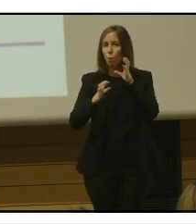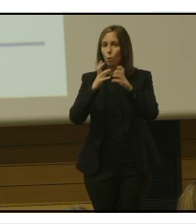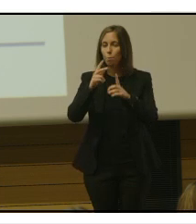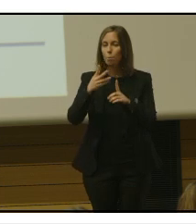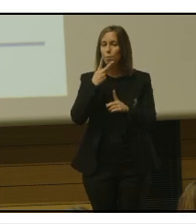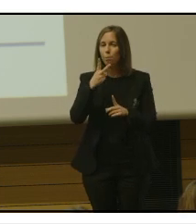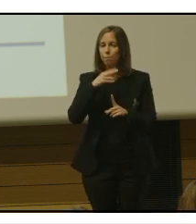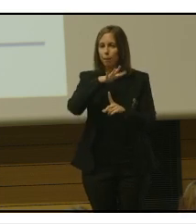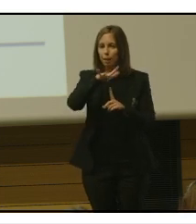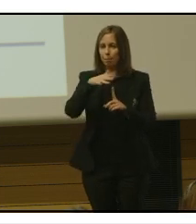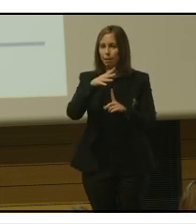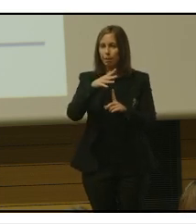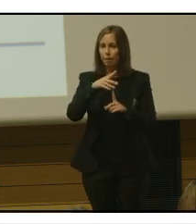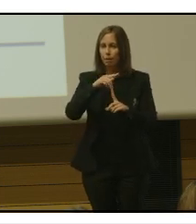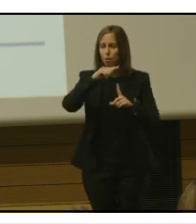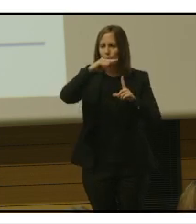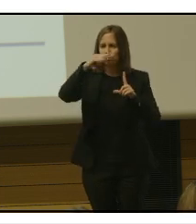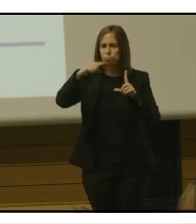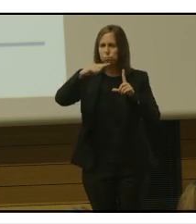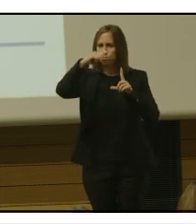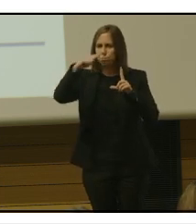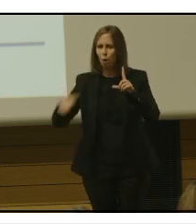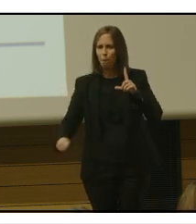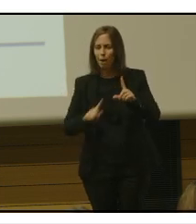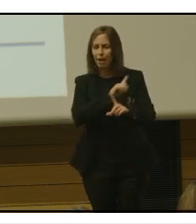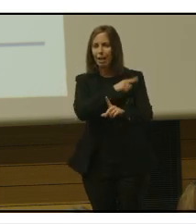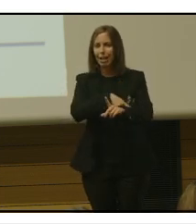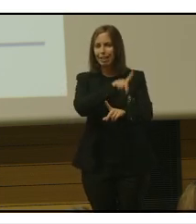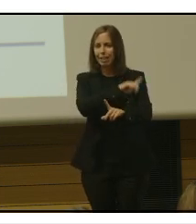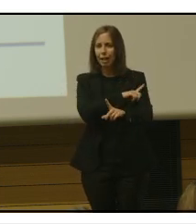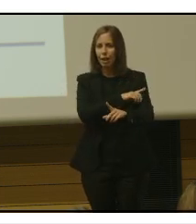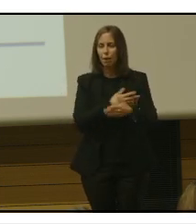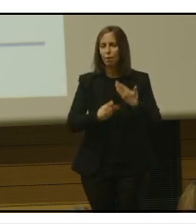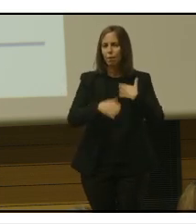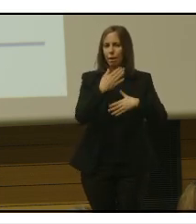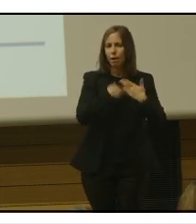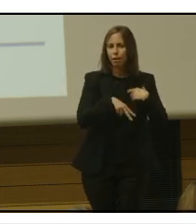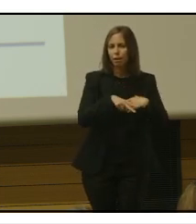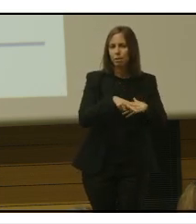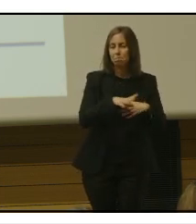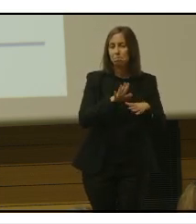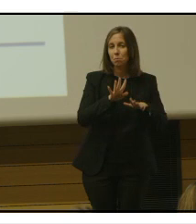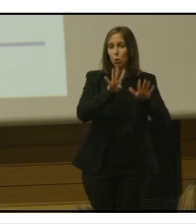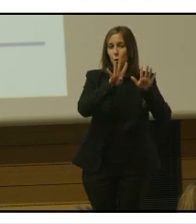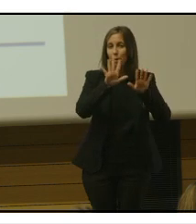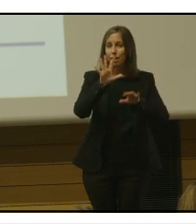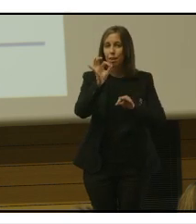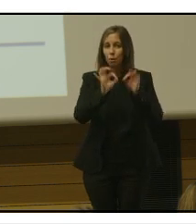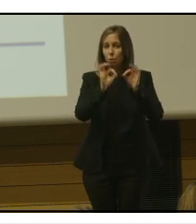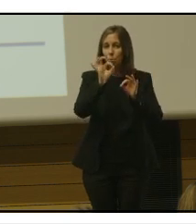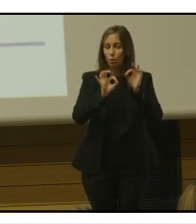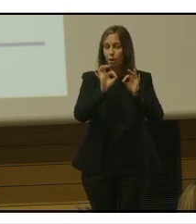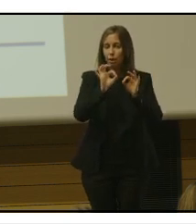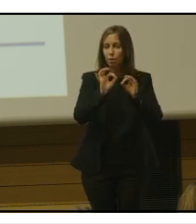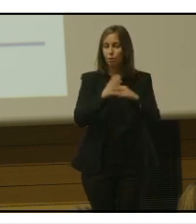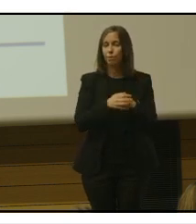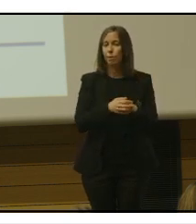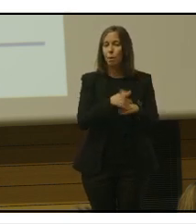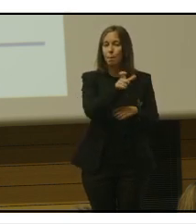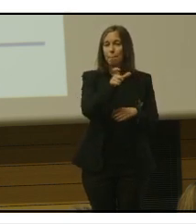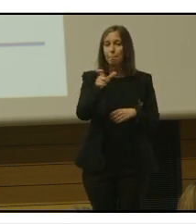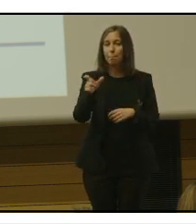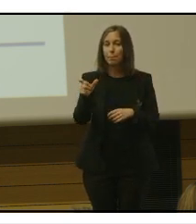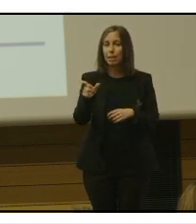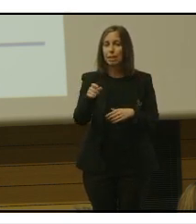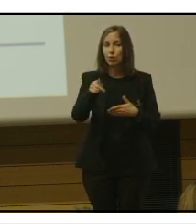tabaco fue espectacular. Partíamos de prevalencias que estaban en torno al 95%. El 95% de la población